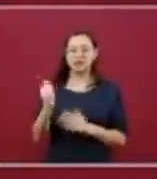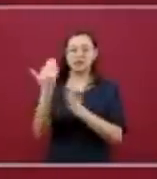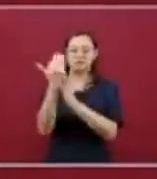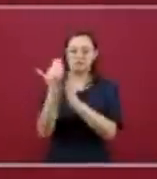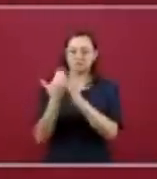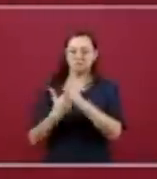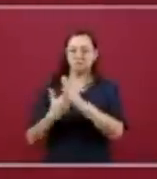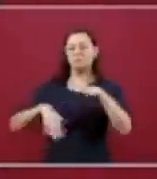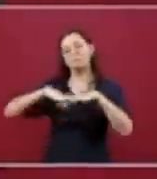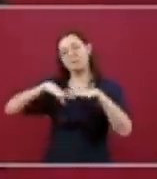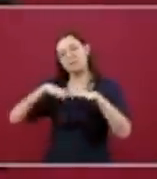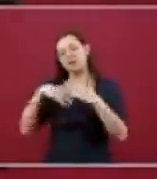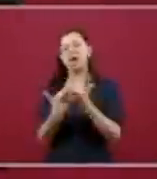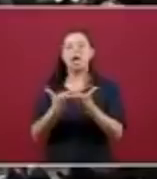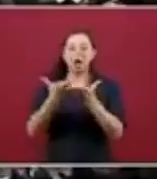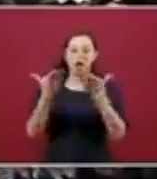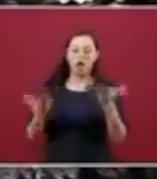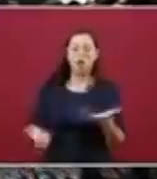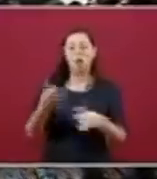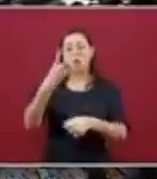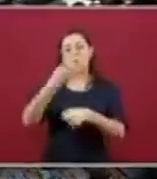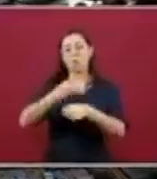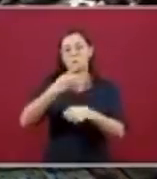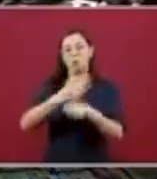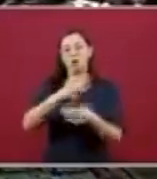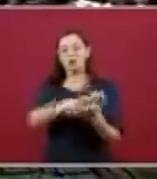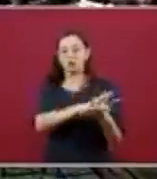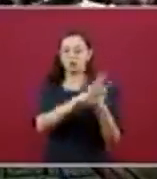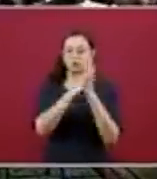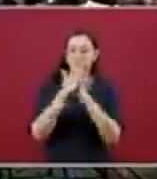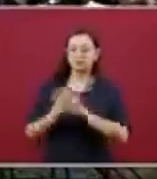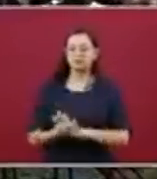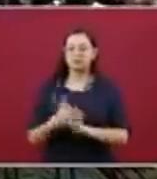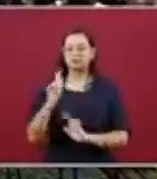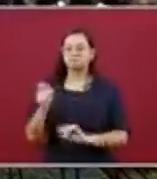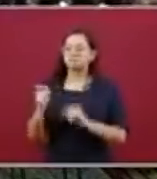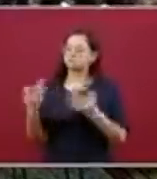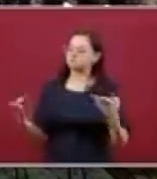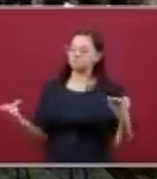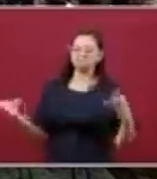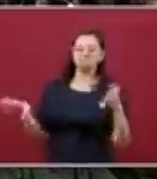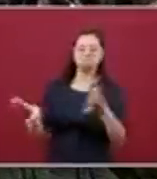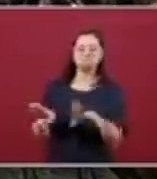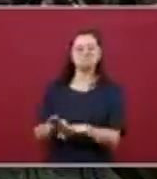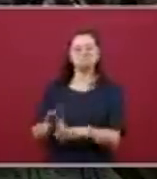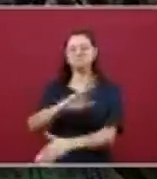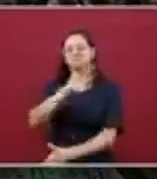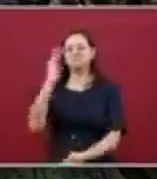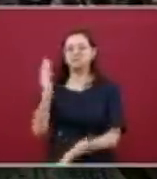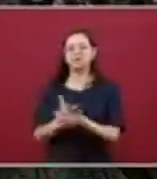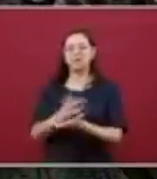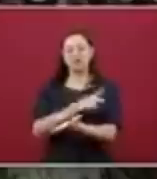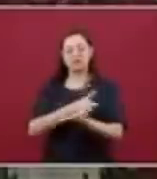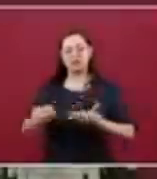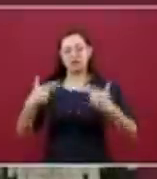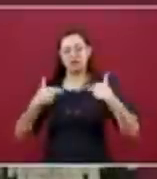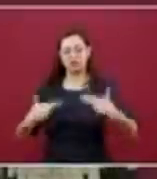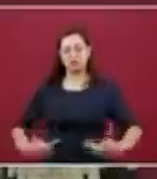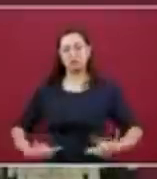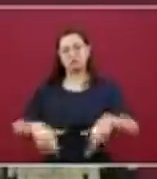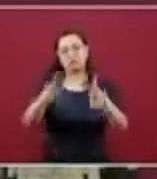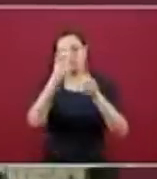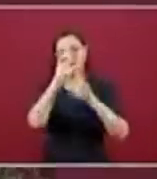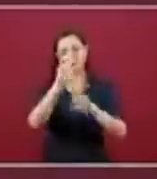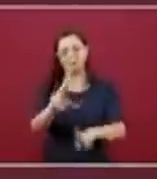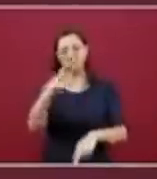transformación es el cierre y el respeto a los derechos humanos para que sea el goce y disfrute de miles y